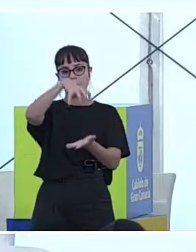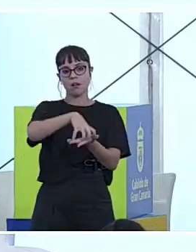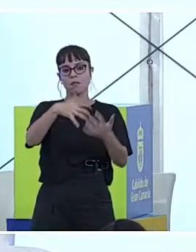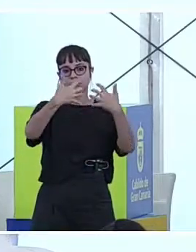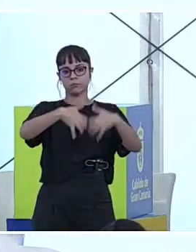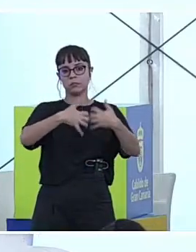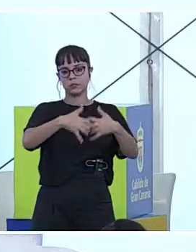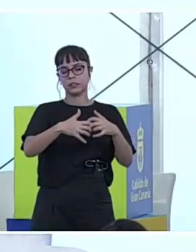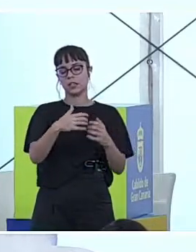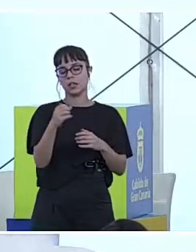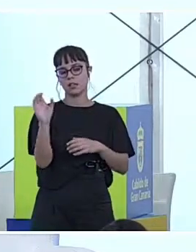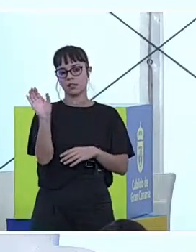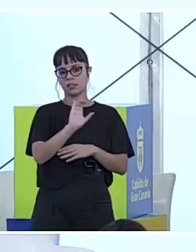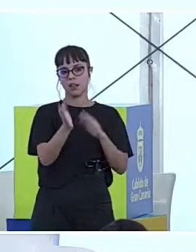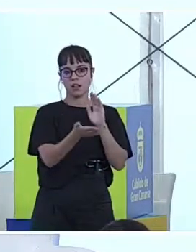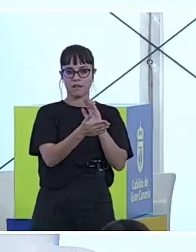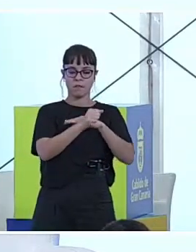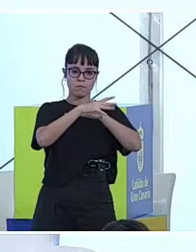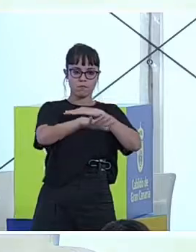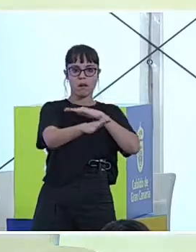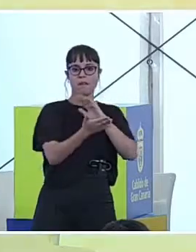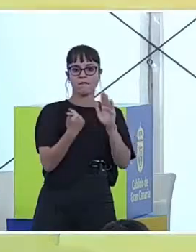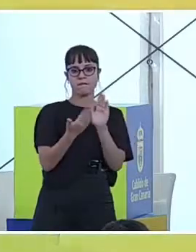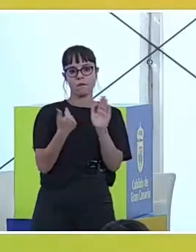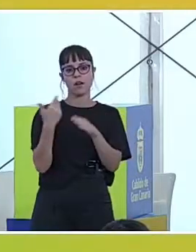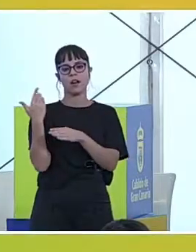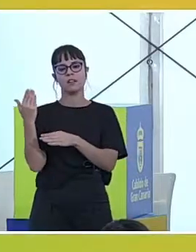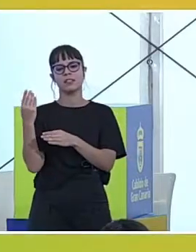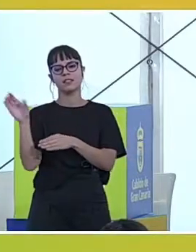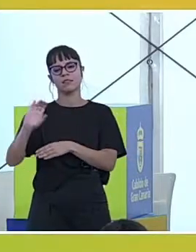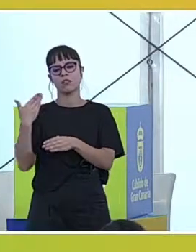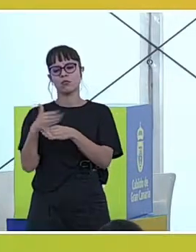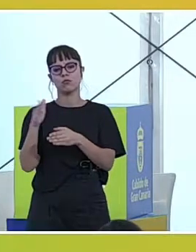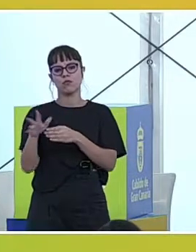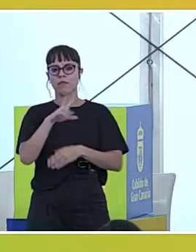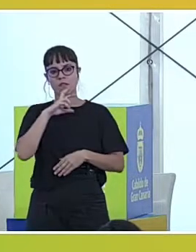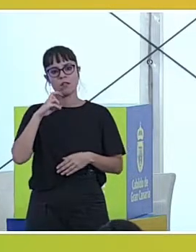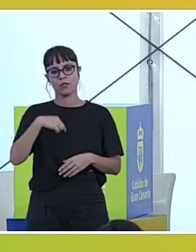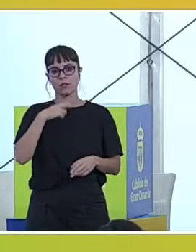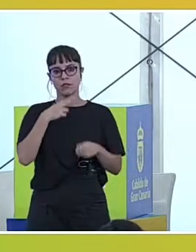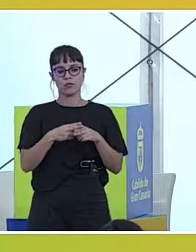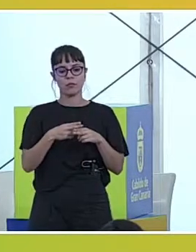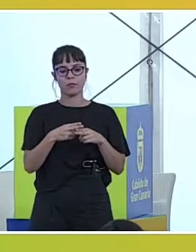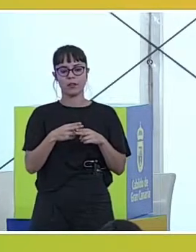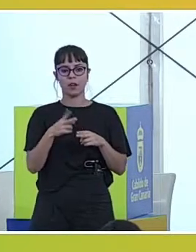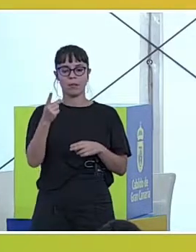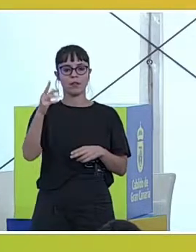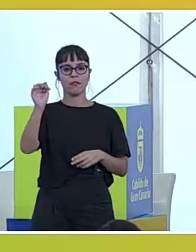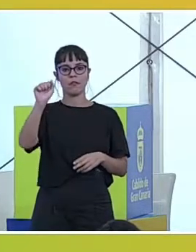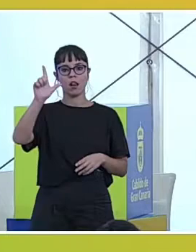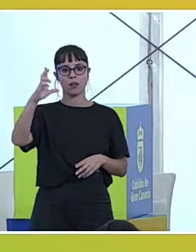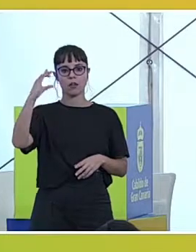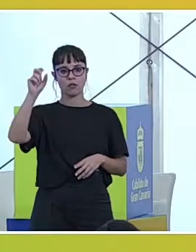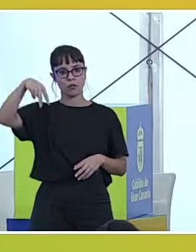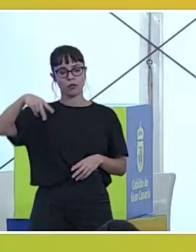en concreto de plantas desaladoras de agua de mar. Mi nombre es Ángel Rivero Falcón, técnico de proyecto del ITC del Departamento de Agua. Este